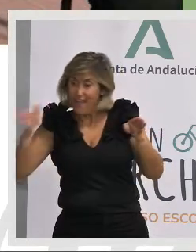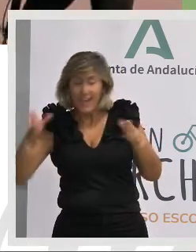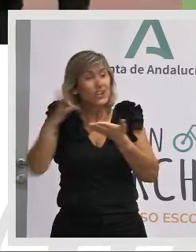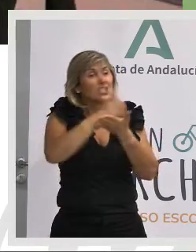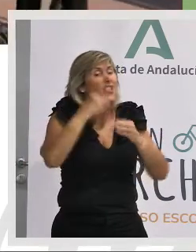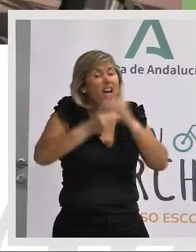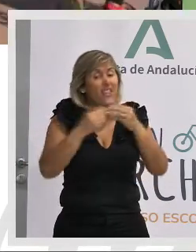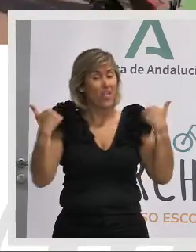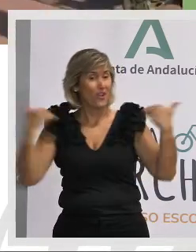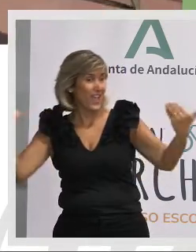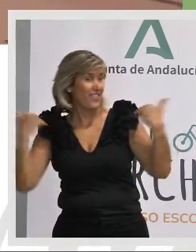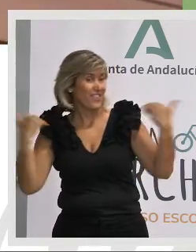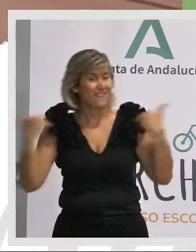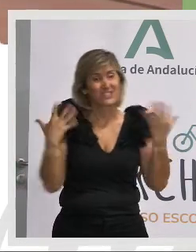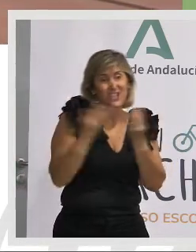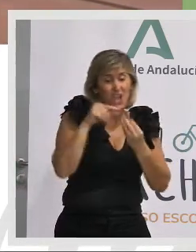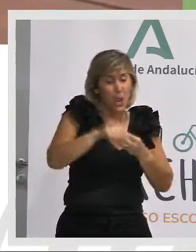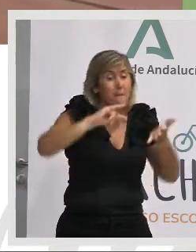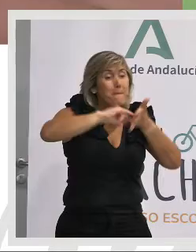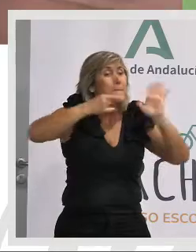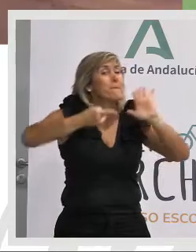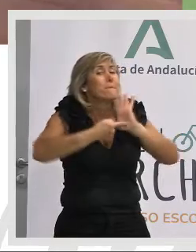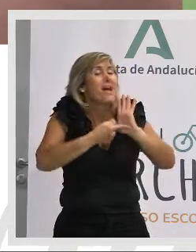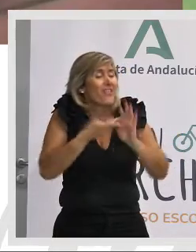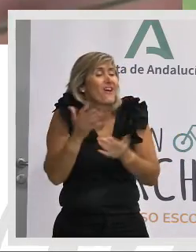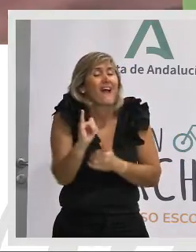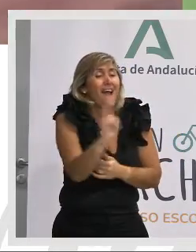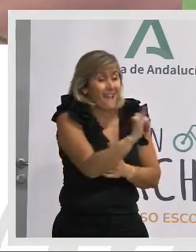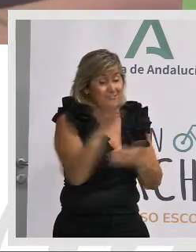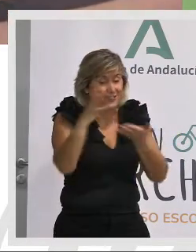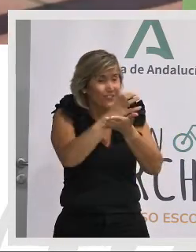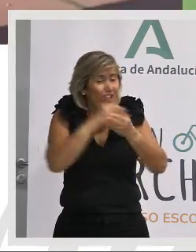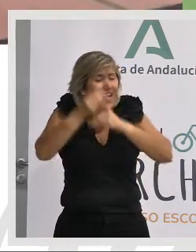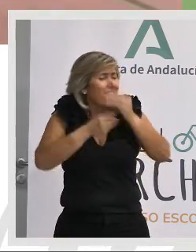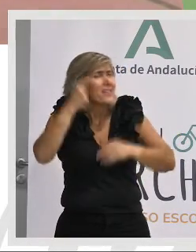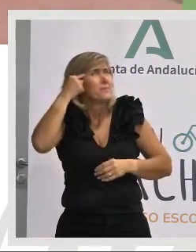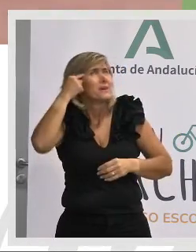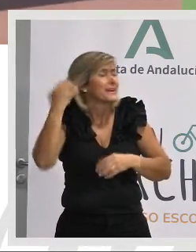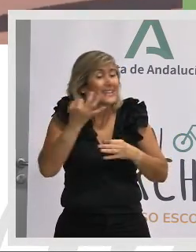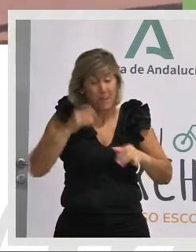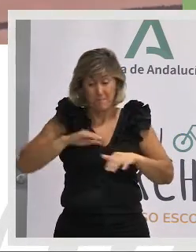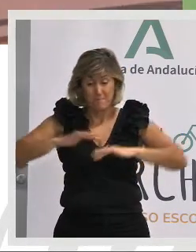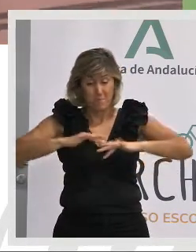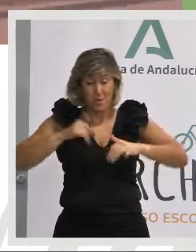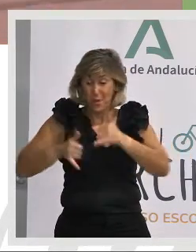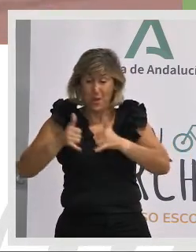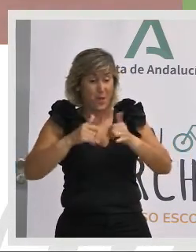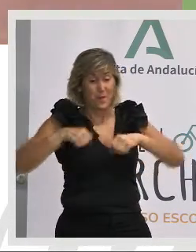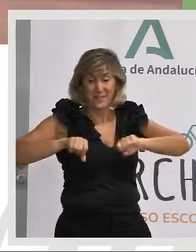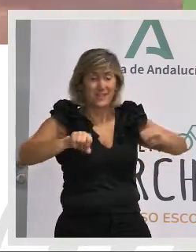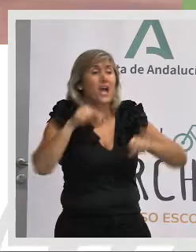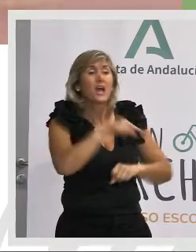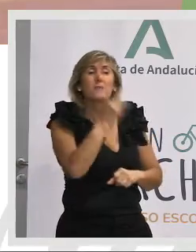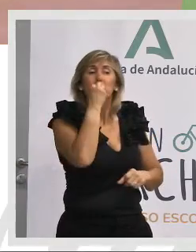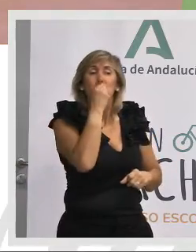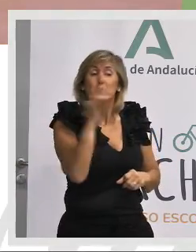de educación física con estos medios sostenibles. Aprendimos que la movilidad sostenible es una forma de desplazarnos que favorece